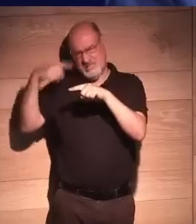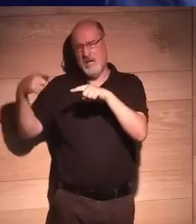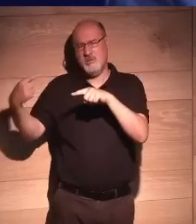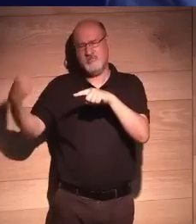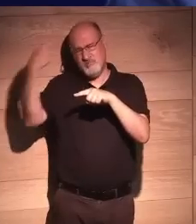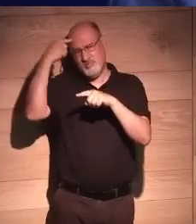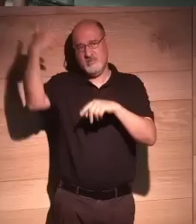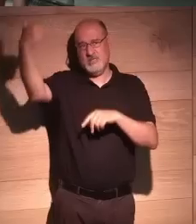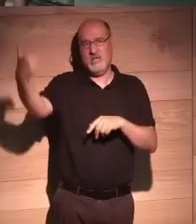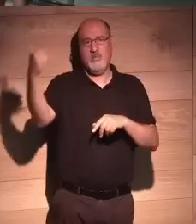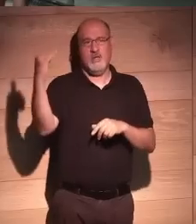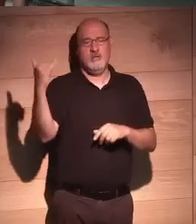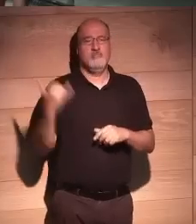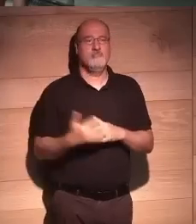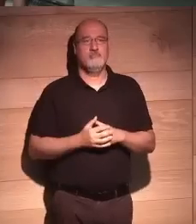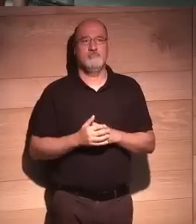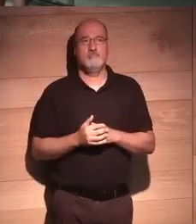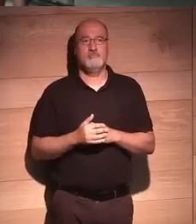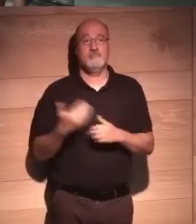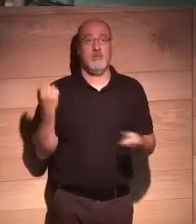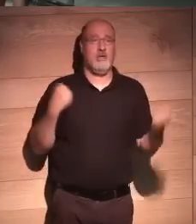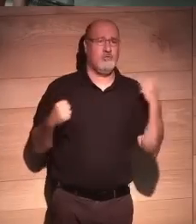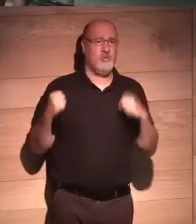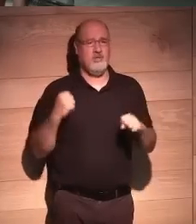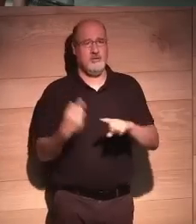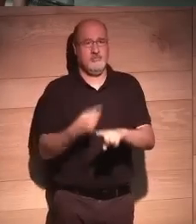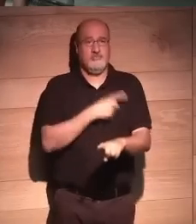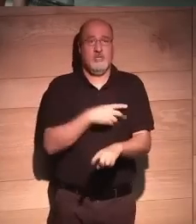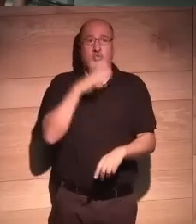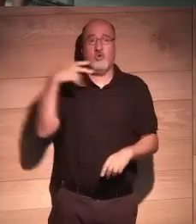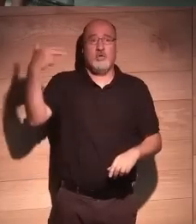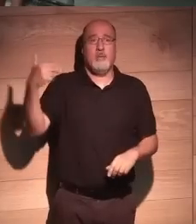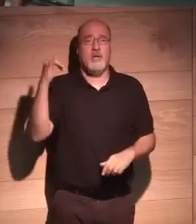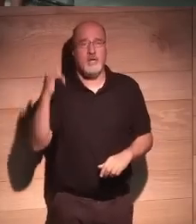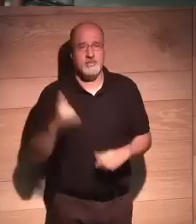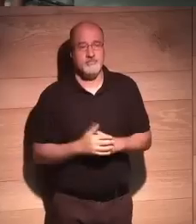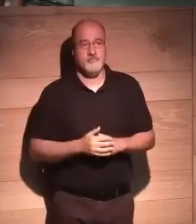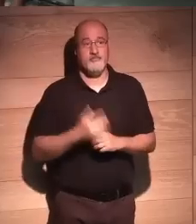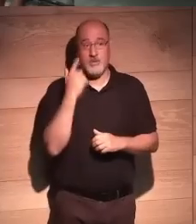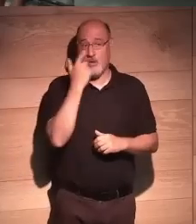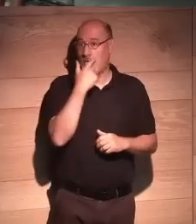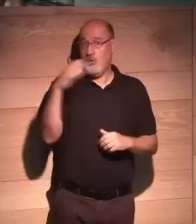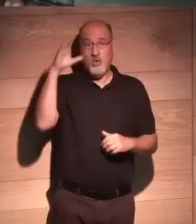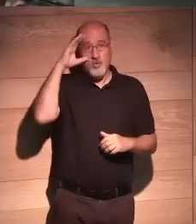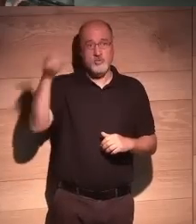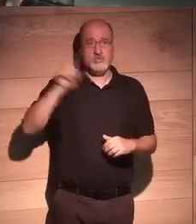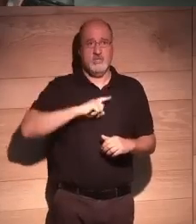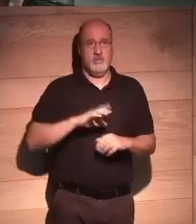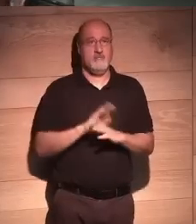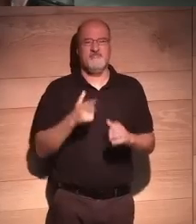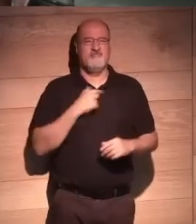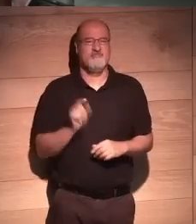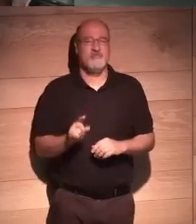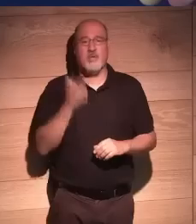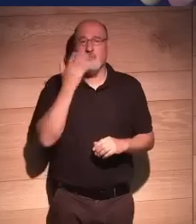y siempre sabe que eso, con lo cual hay una parte de actuación de cara aquí, al ojo que te observa. Y a mí eso